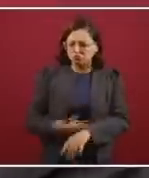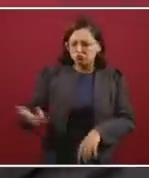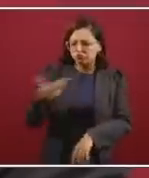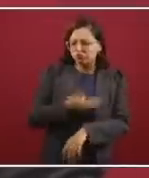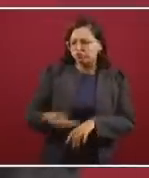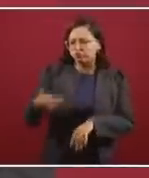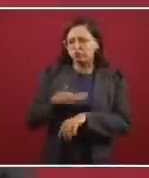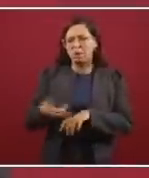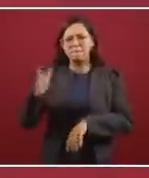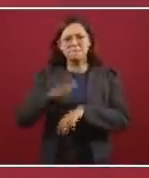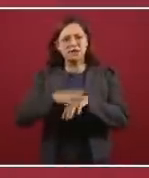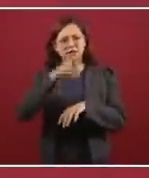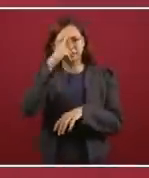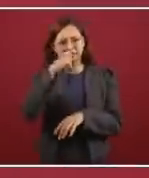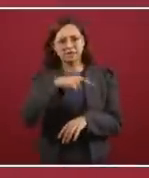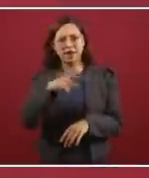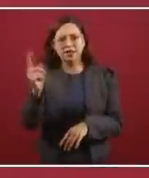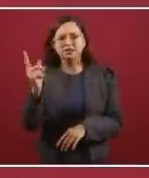facilitando